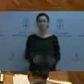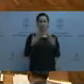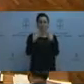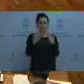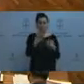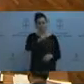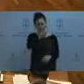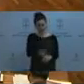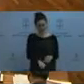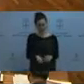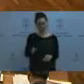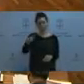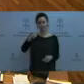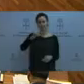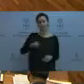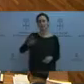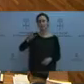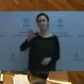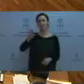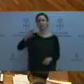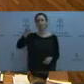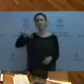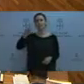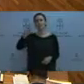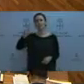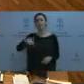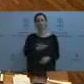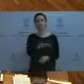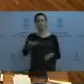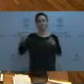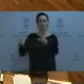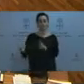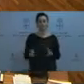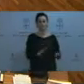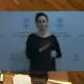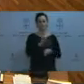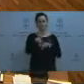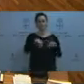Gracias, señor Gutiérrez Escandón. Señorías, ocupen sus escaños. Sí, señor presidente.